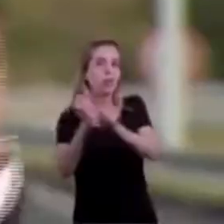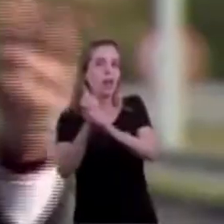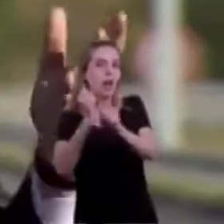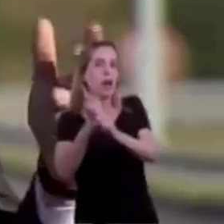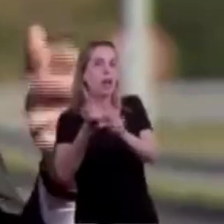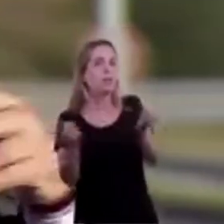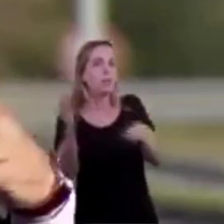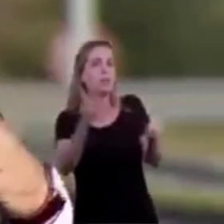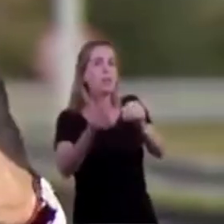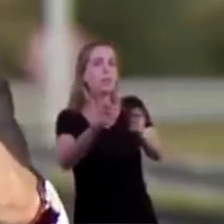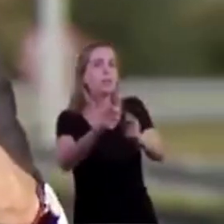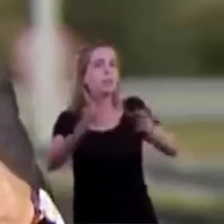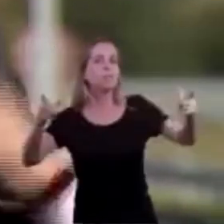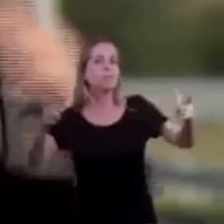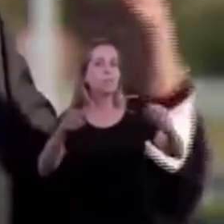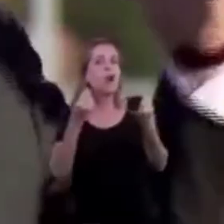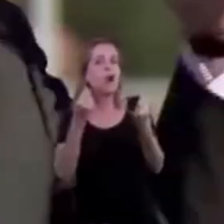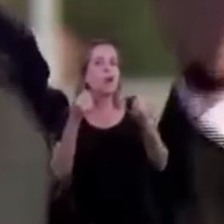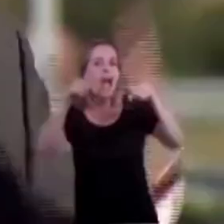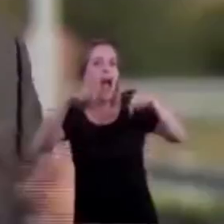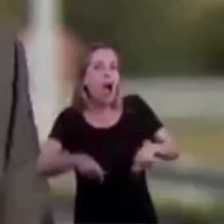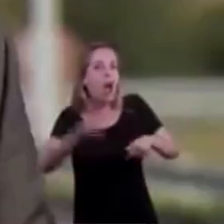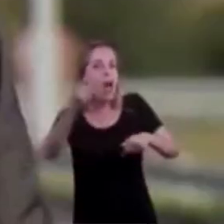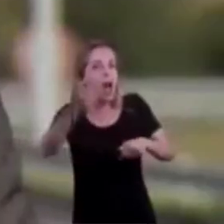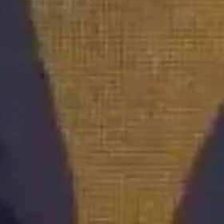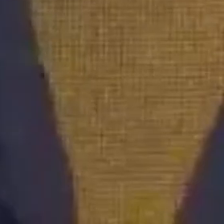ahora existen las albañilas.